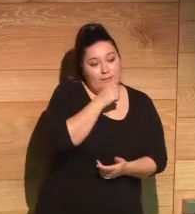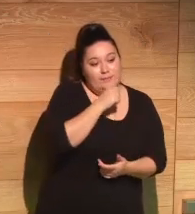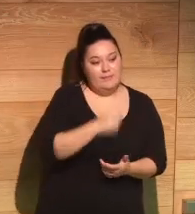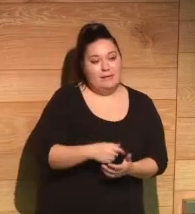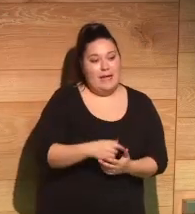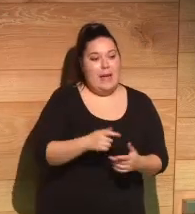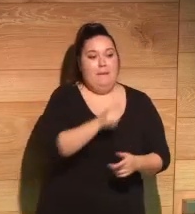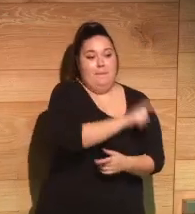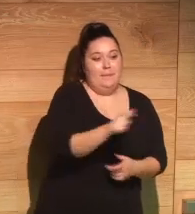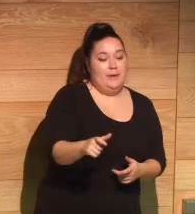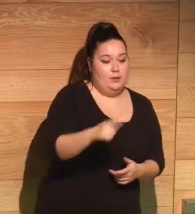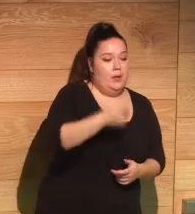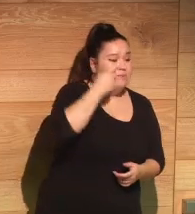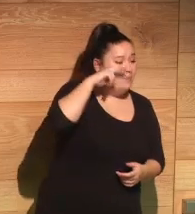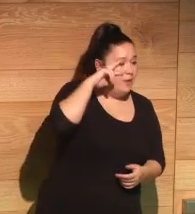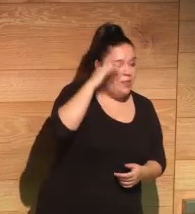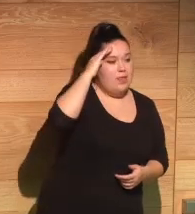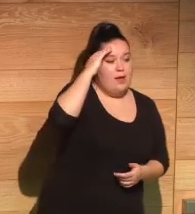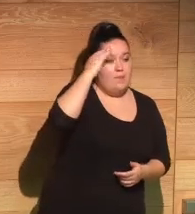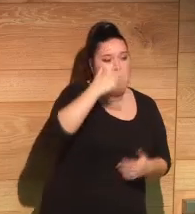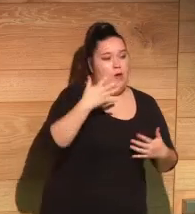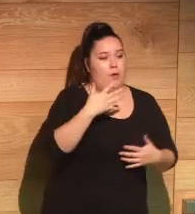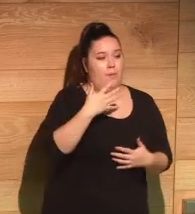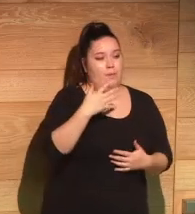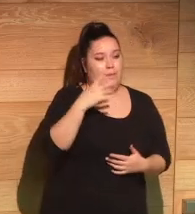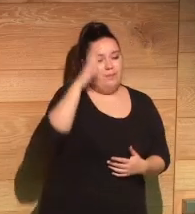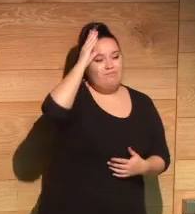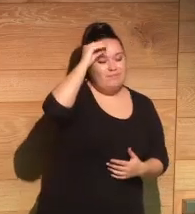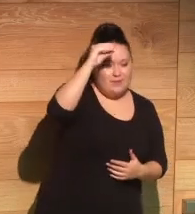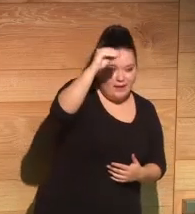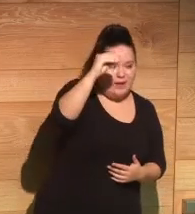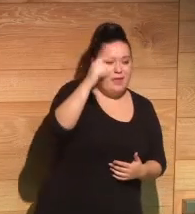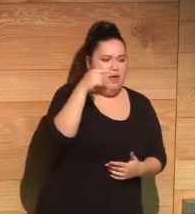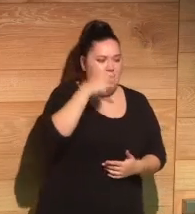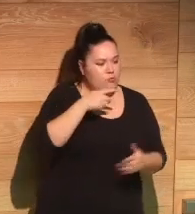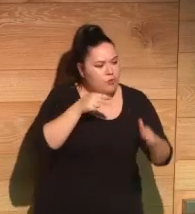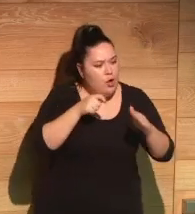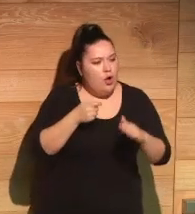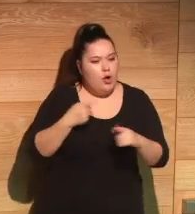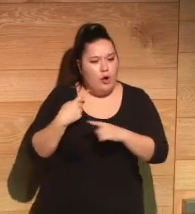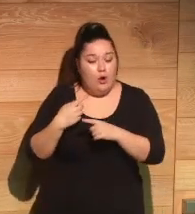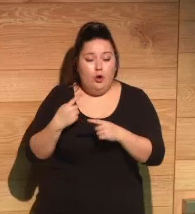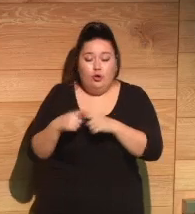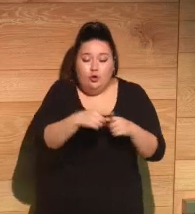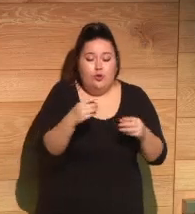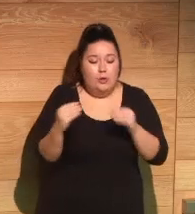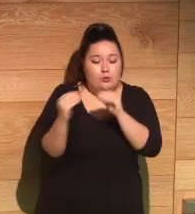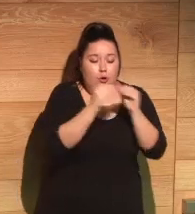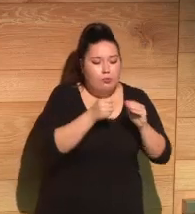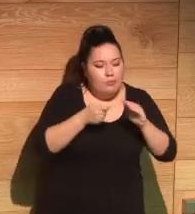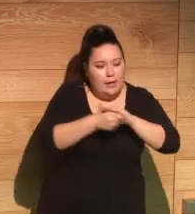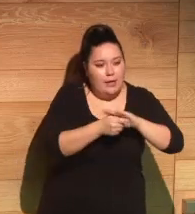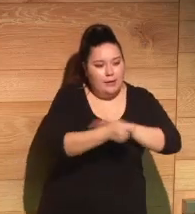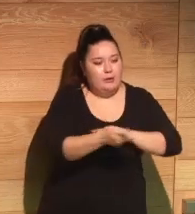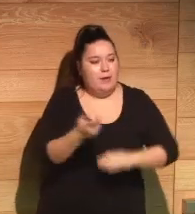que tiene experiencia y conocimientos de la vida los que deben gestionar lo común, también hay una gran efebofilia